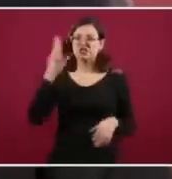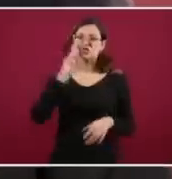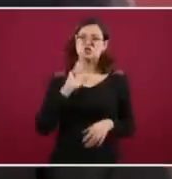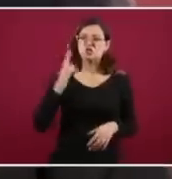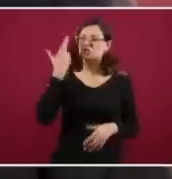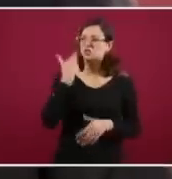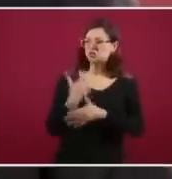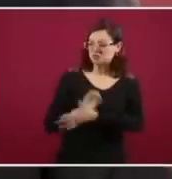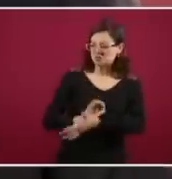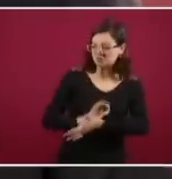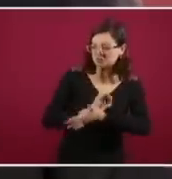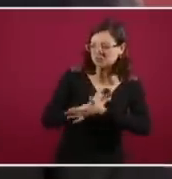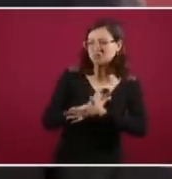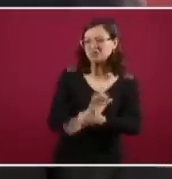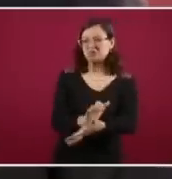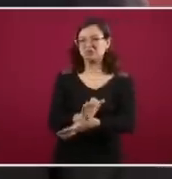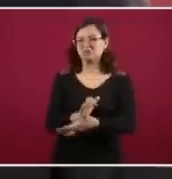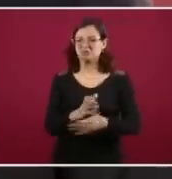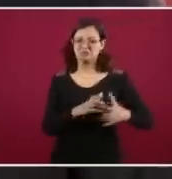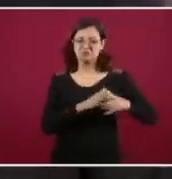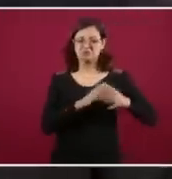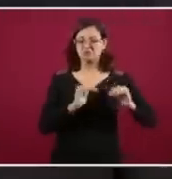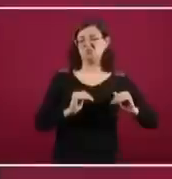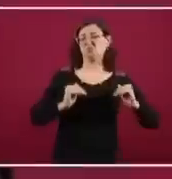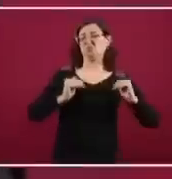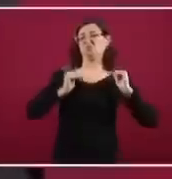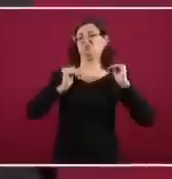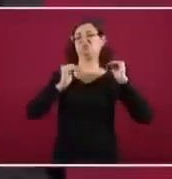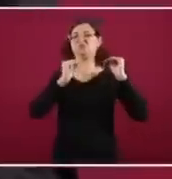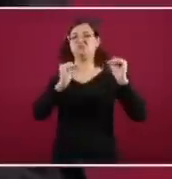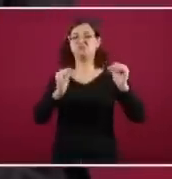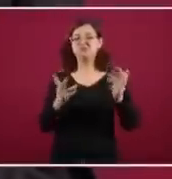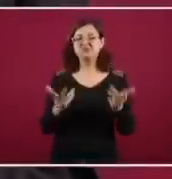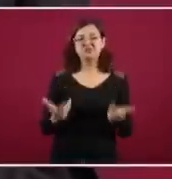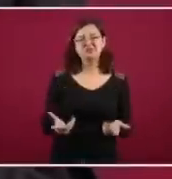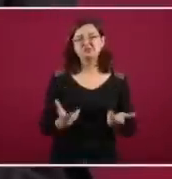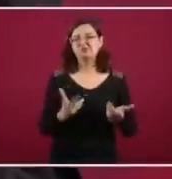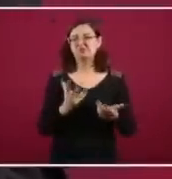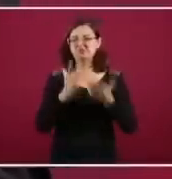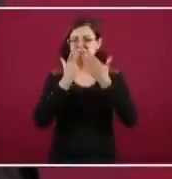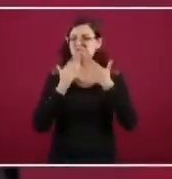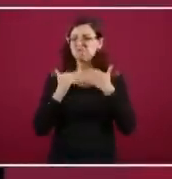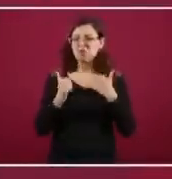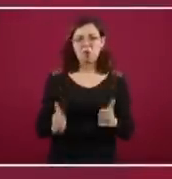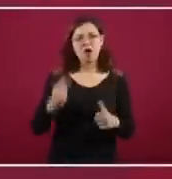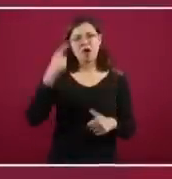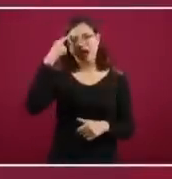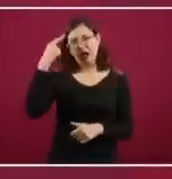racismo, las posturas intransigentes.